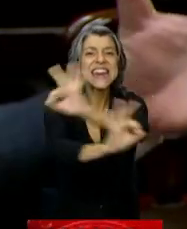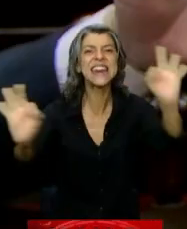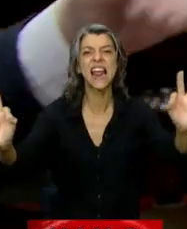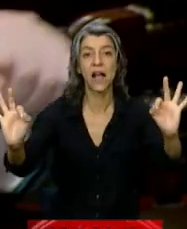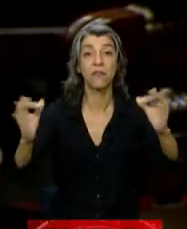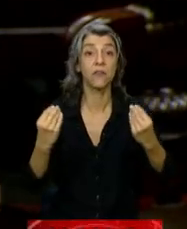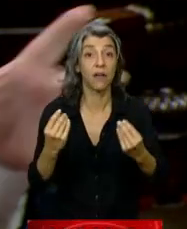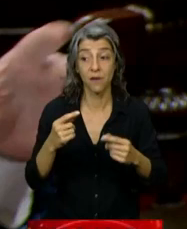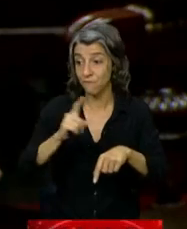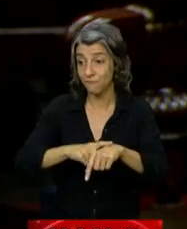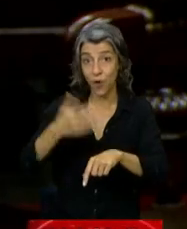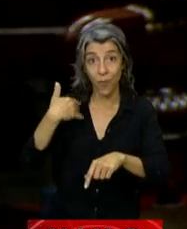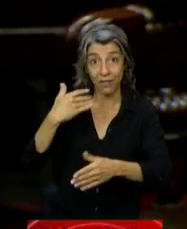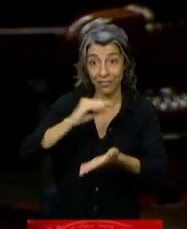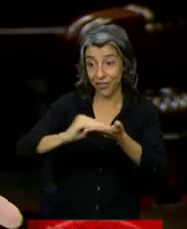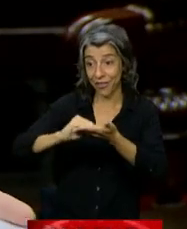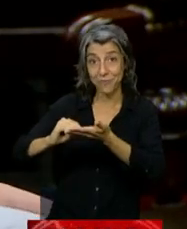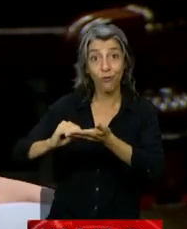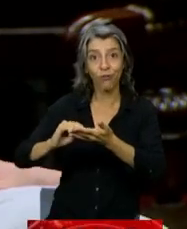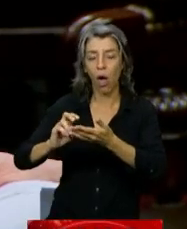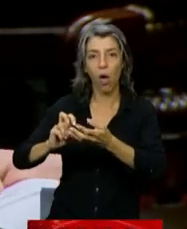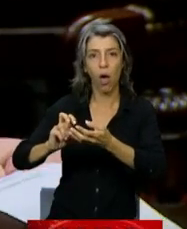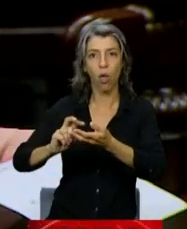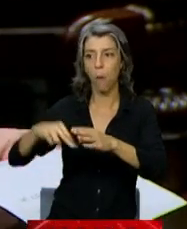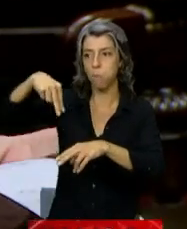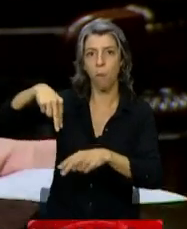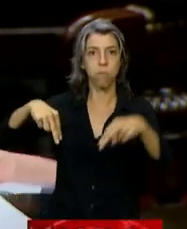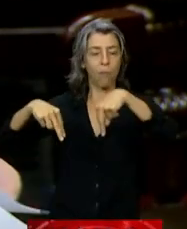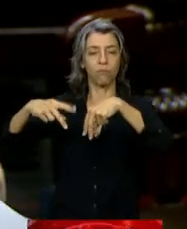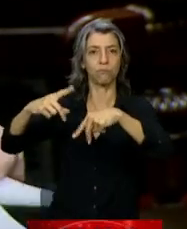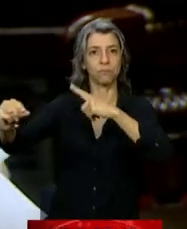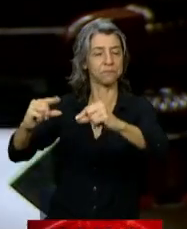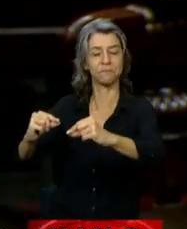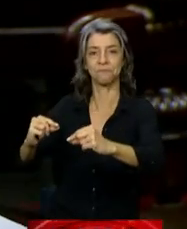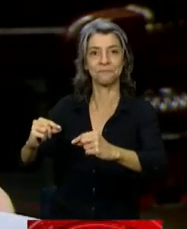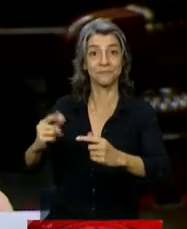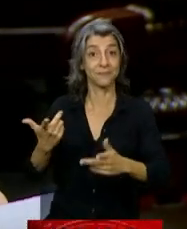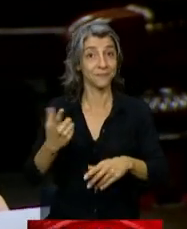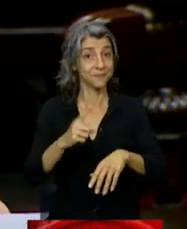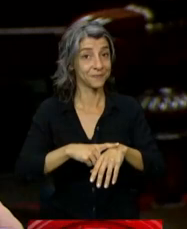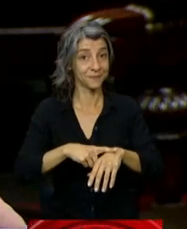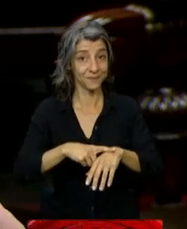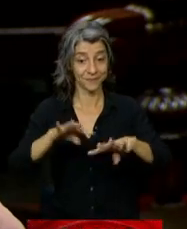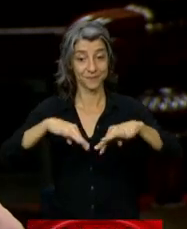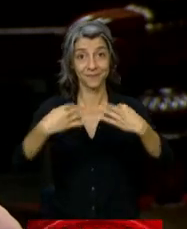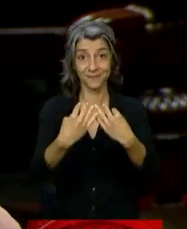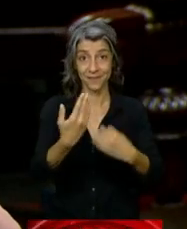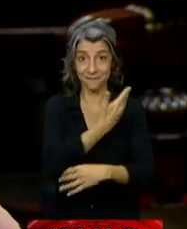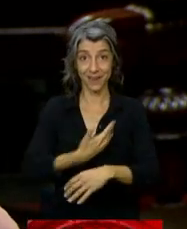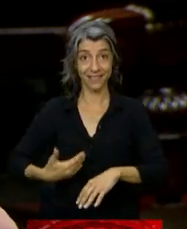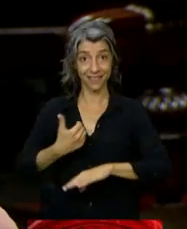Se empezaron a levantar distintos diputados y el presidente de la Cámara de Diputados